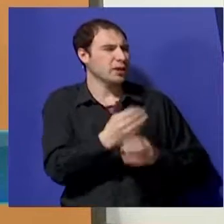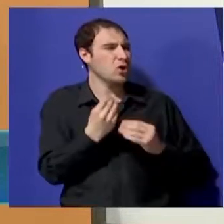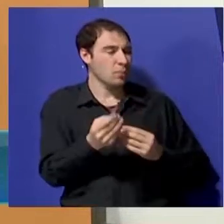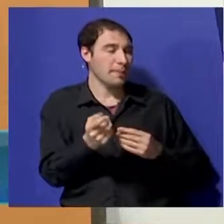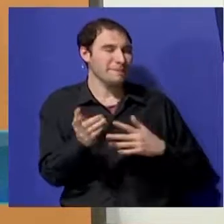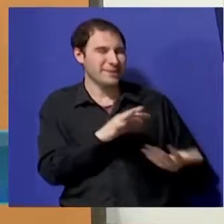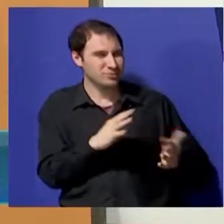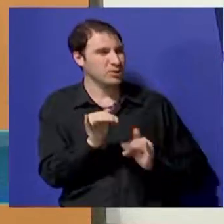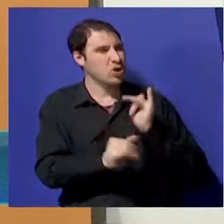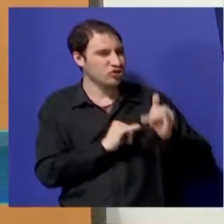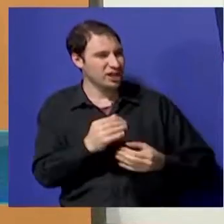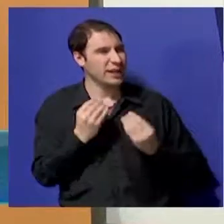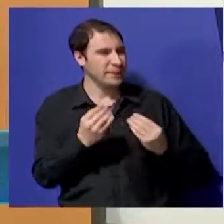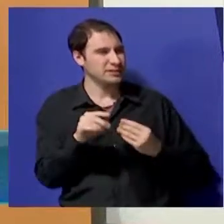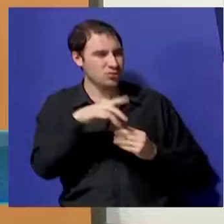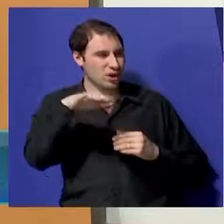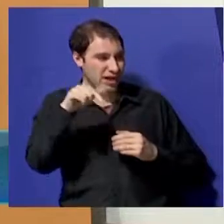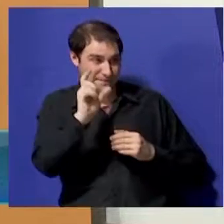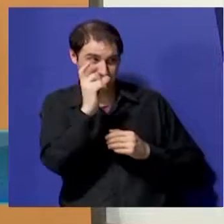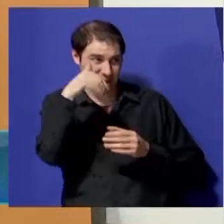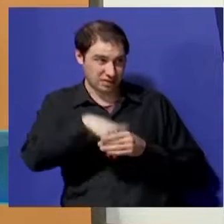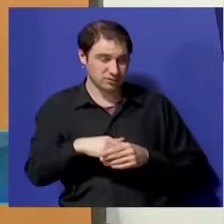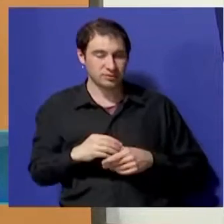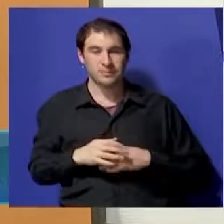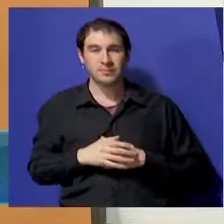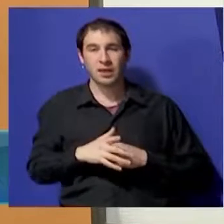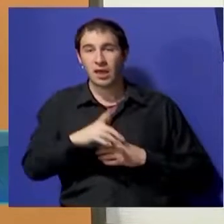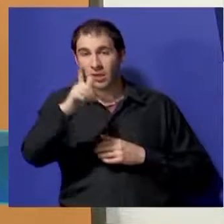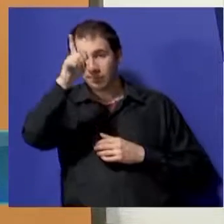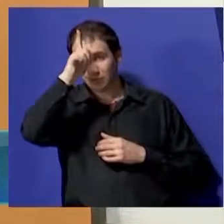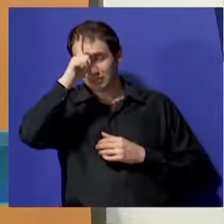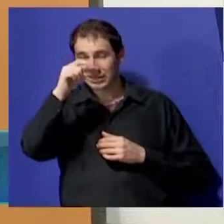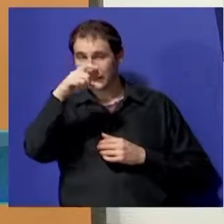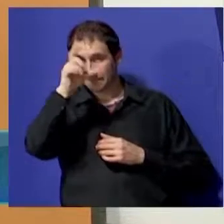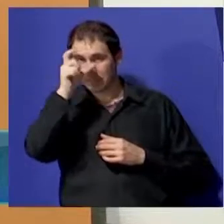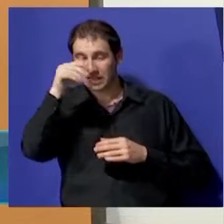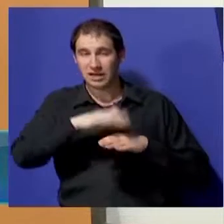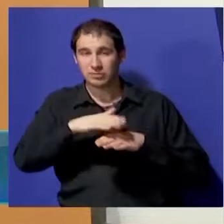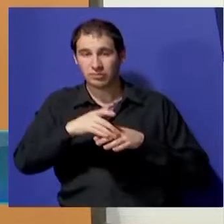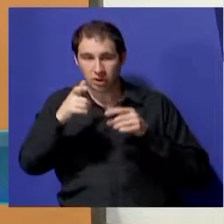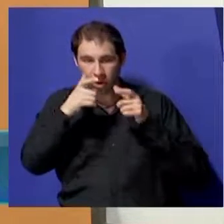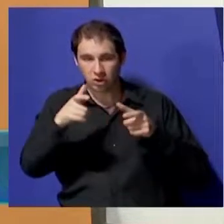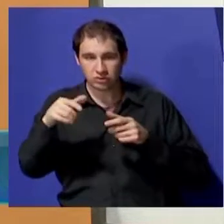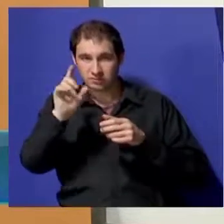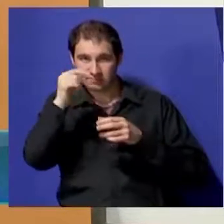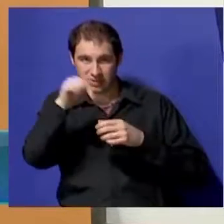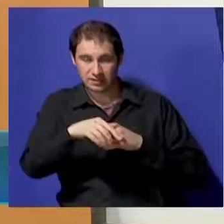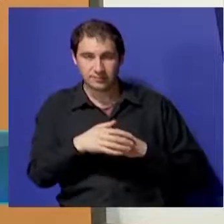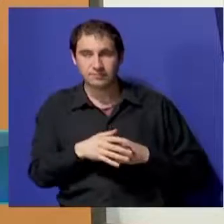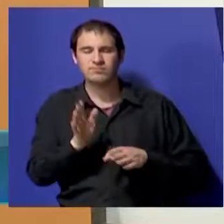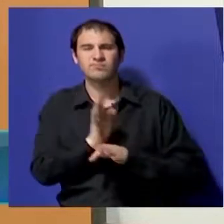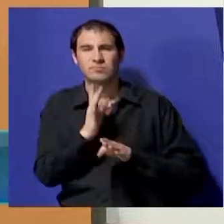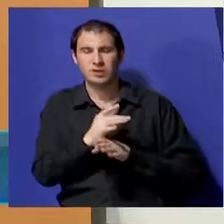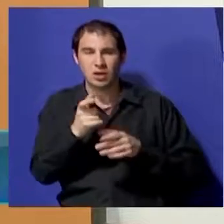más o menos graficar la situación que se vive allí en las minas. La policía minera se encarga del descontrol de la mina, es decir,